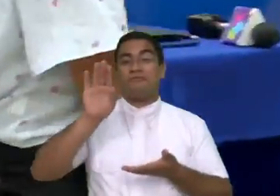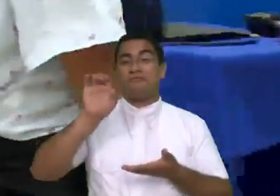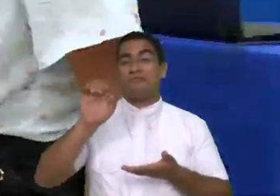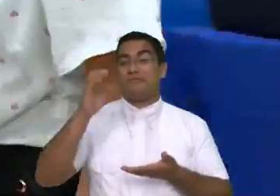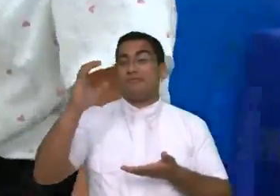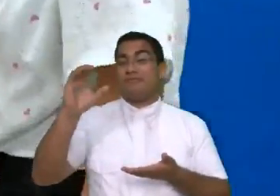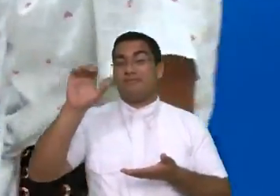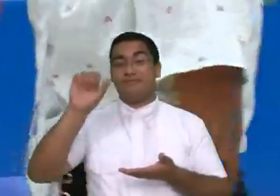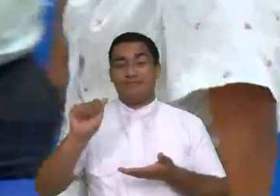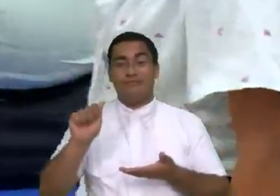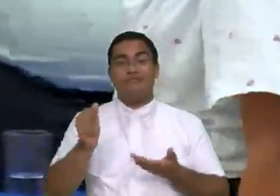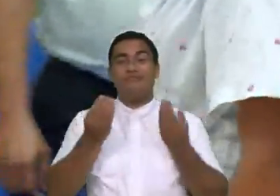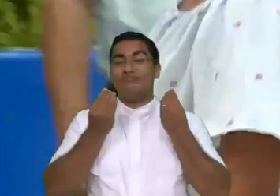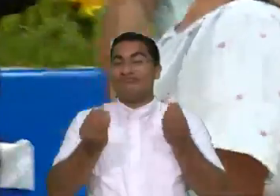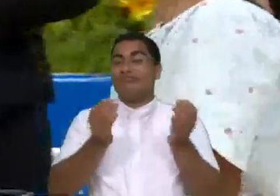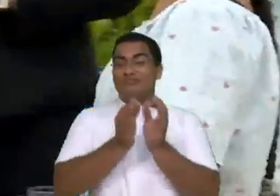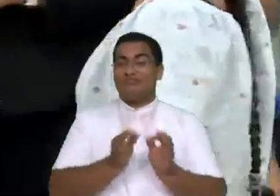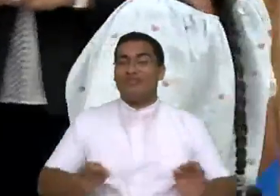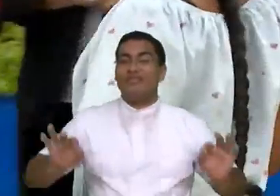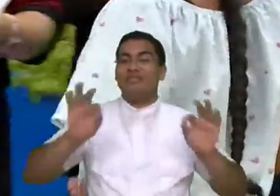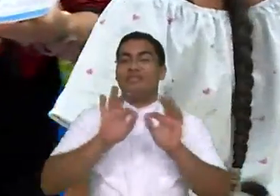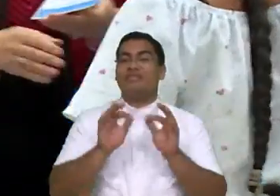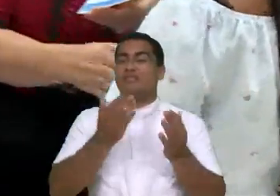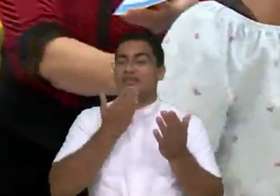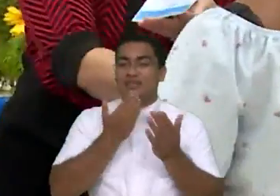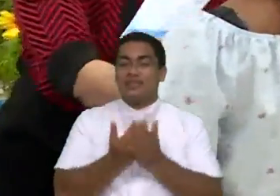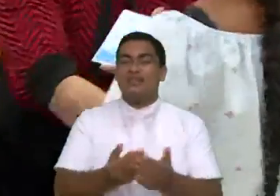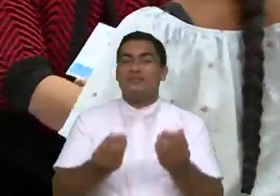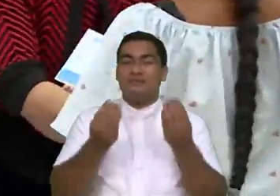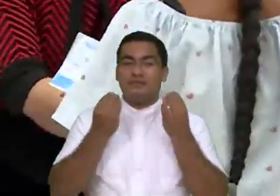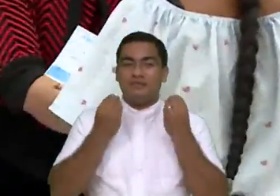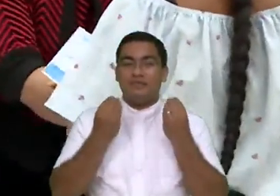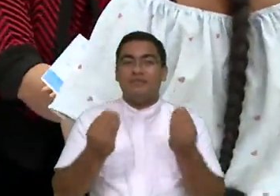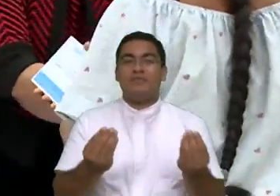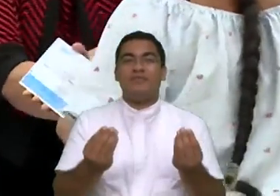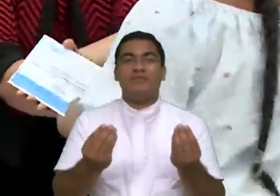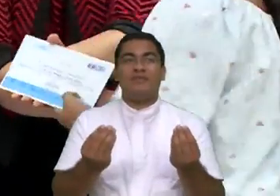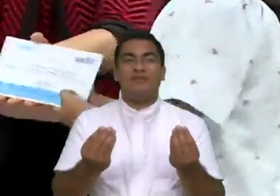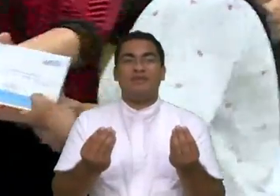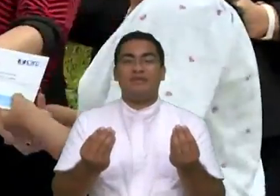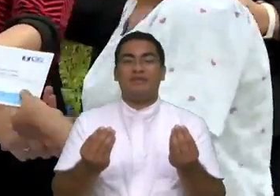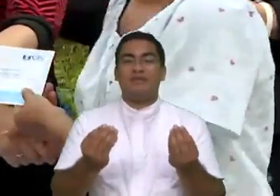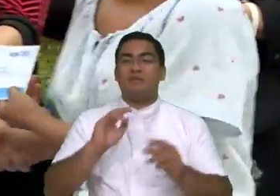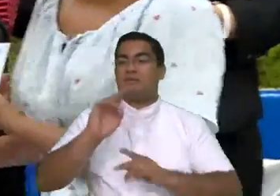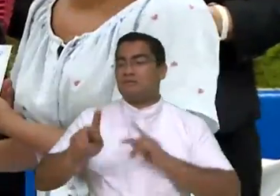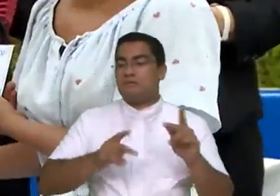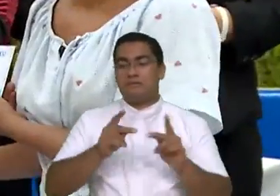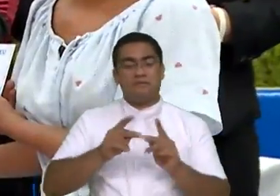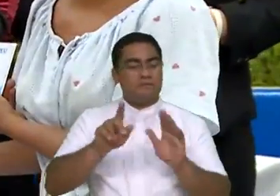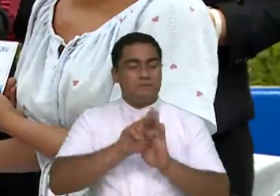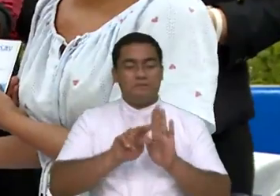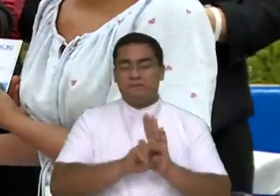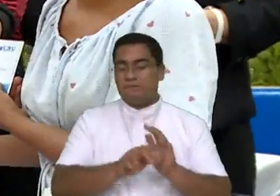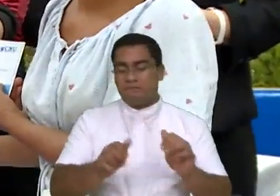becarlo, algo muy importante, y le agradezco muchísimo, y ese es nuestro compromiso, permanecer en nuestra excelencia académica